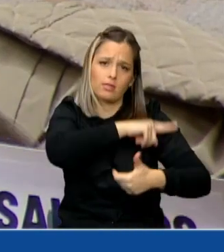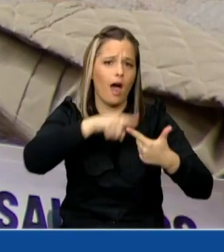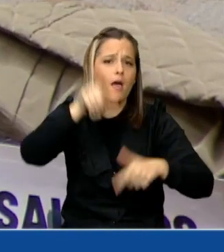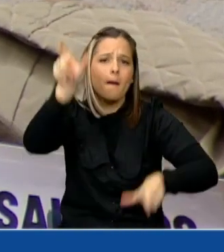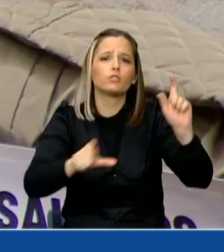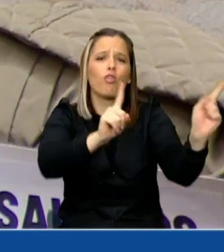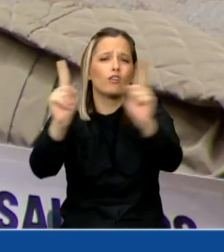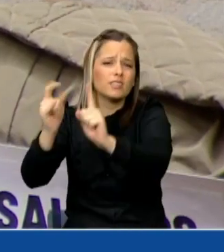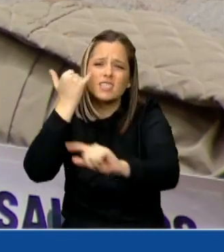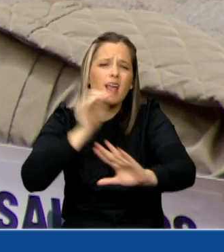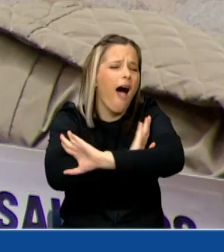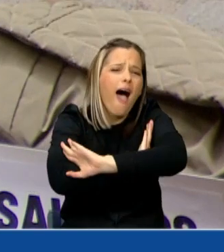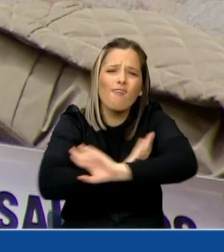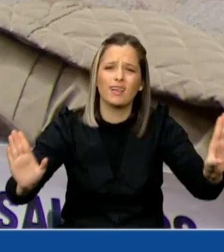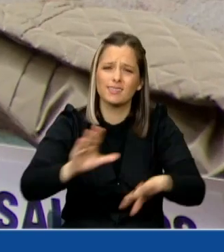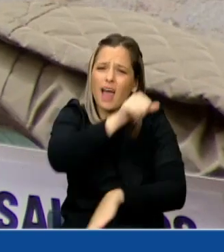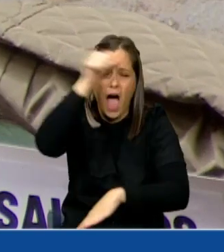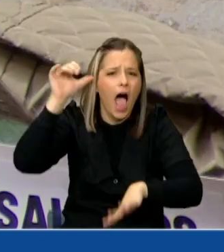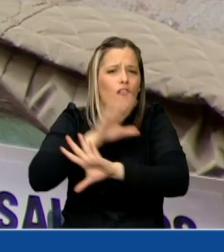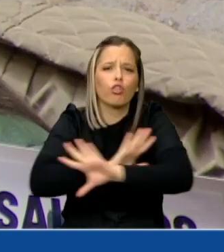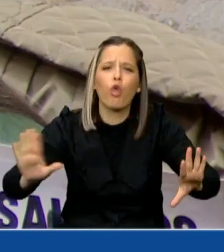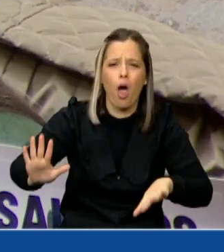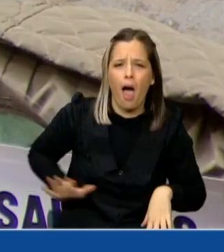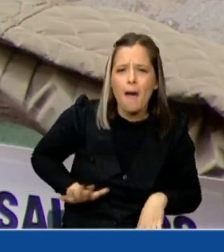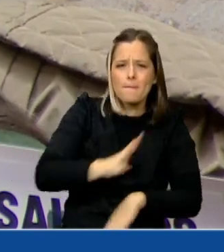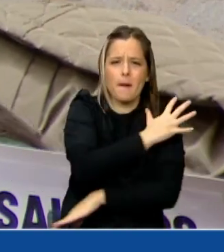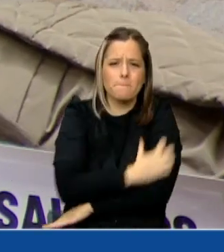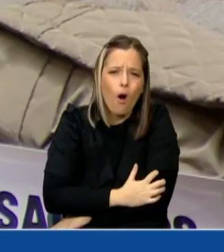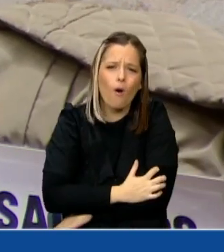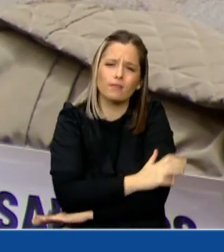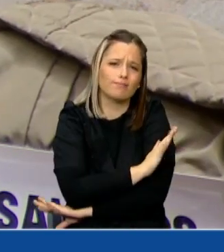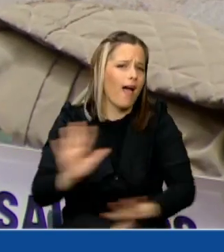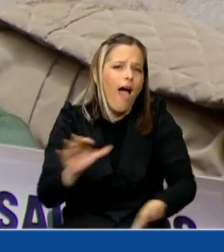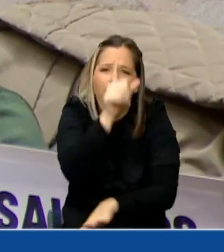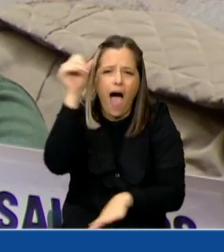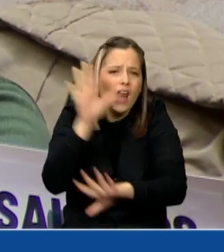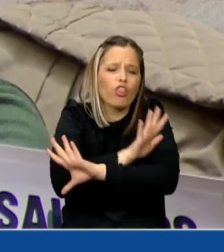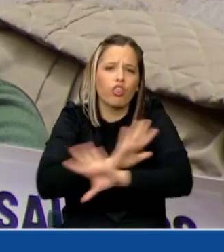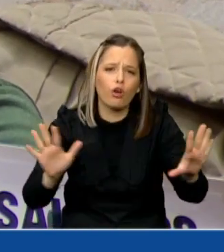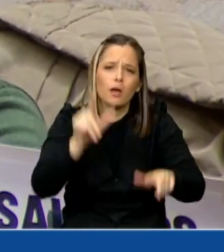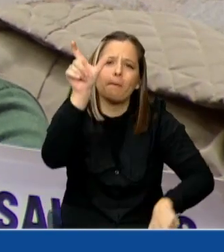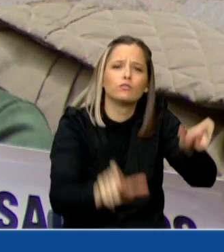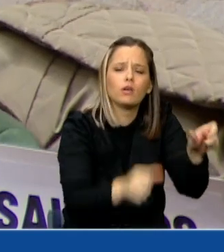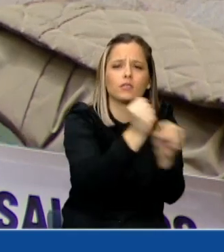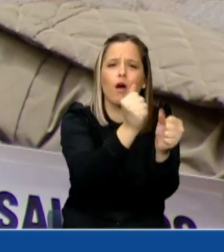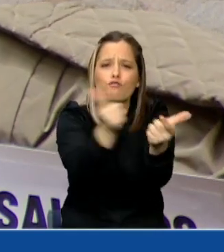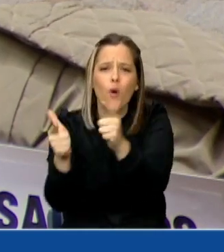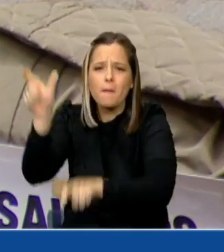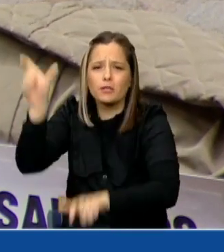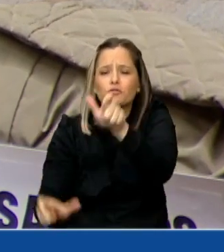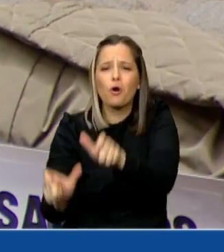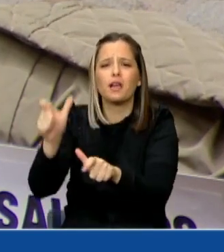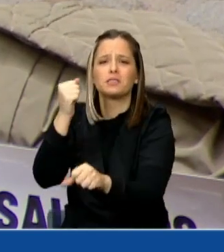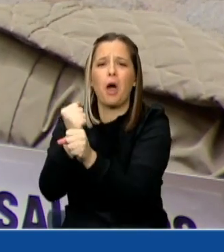hartazgo nacional con la pobreza, con el hambre. Es el mismo hartazgo que están expresando los desocupados, los precarizados